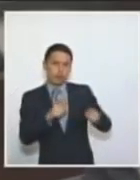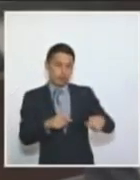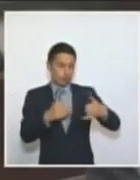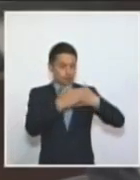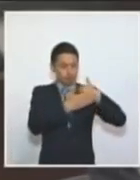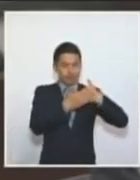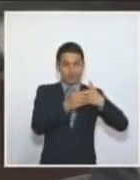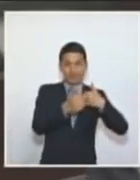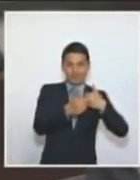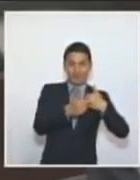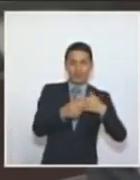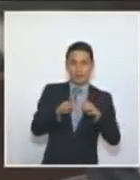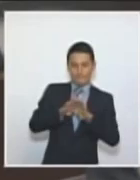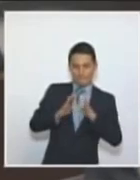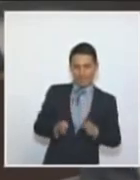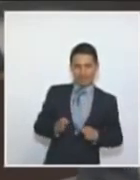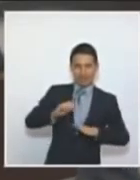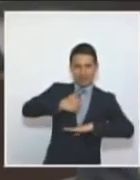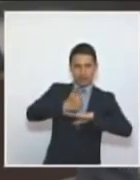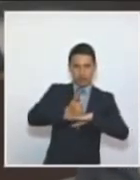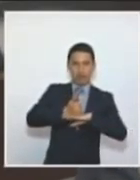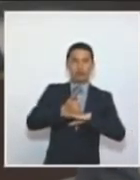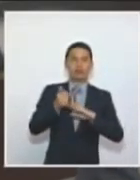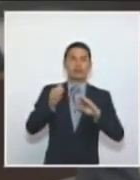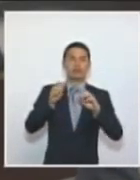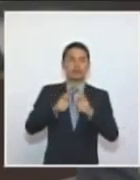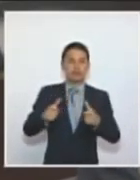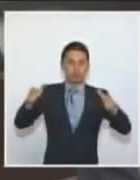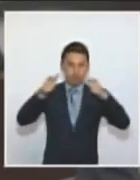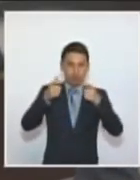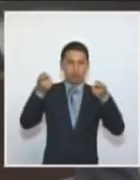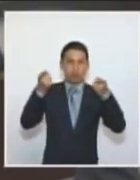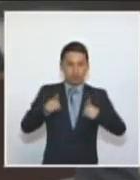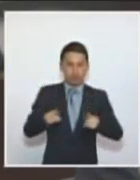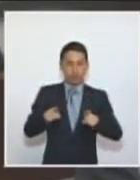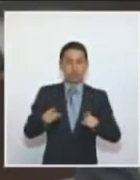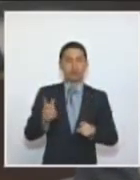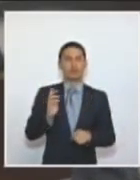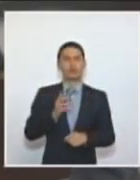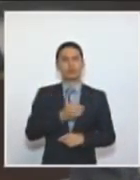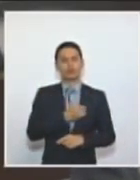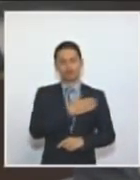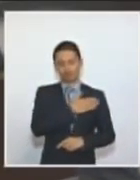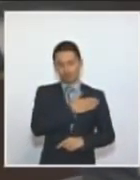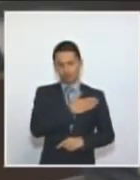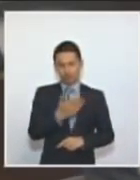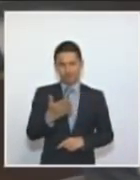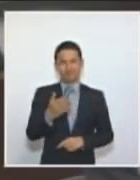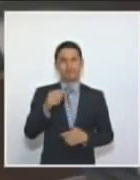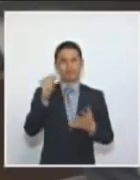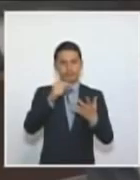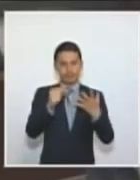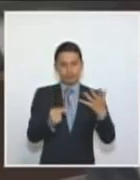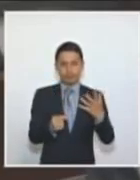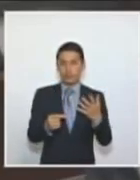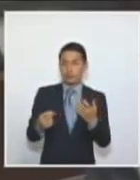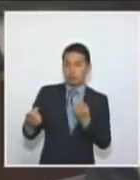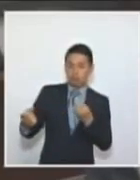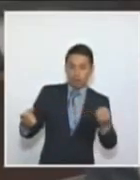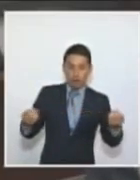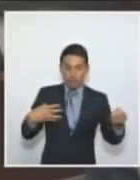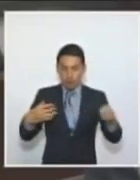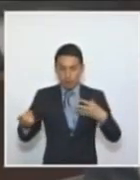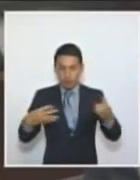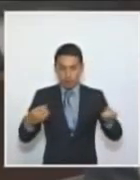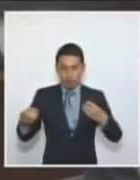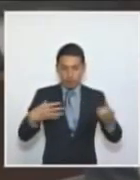instancia de la mesa directiva del Senado, pues la verdad que registramos complacido estos aportes que si bien